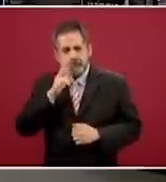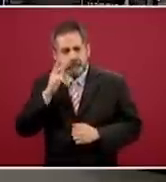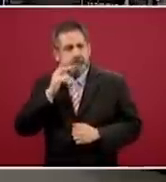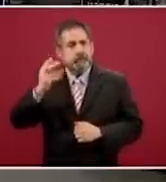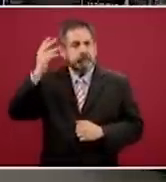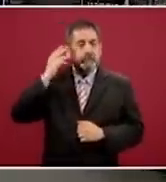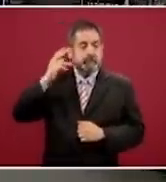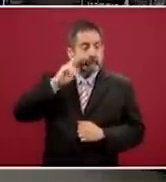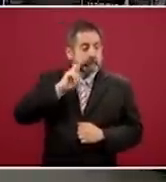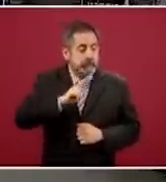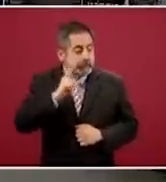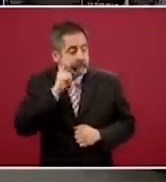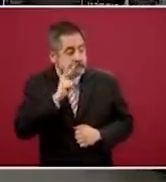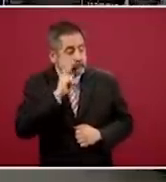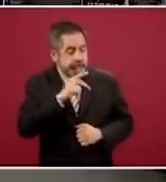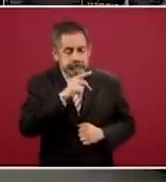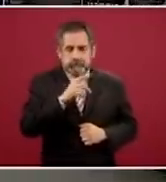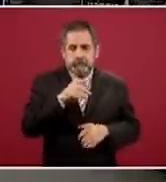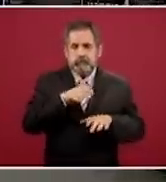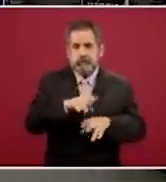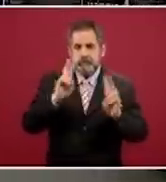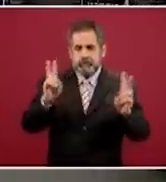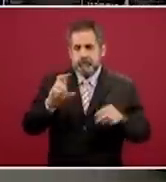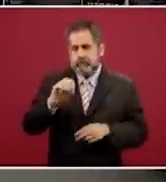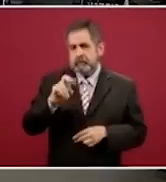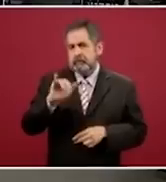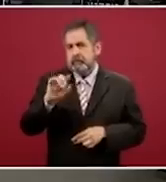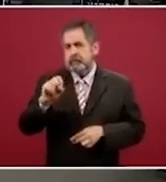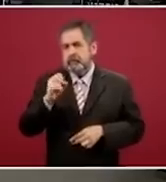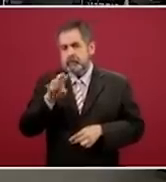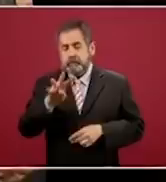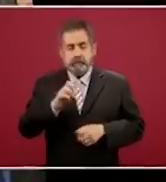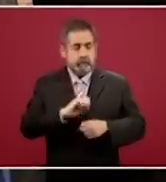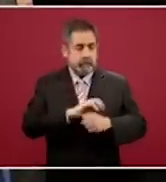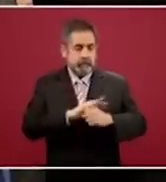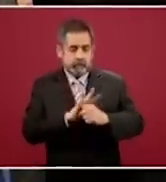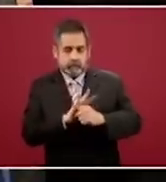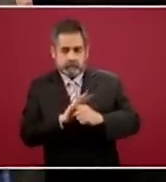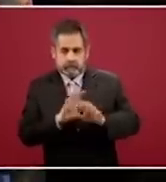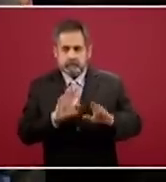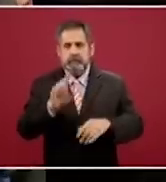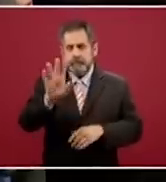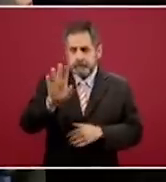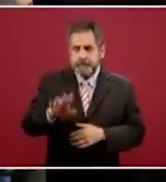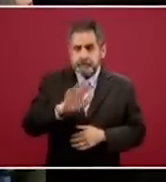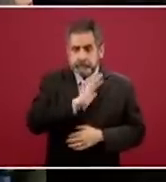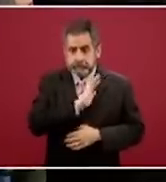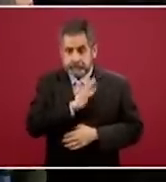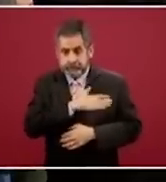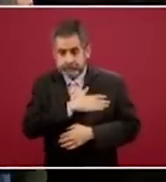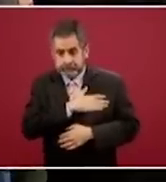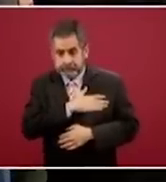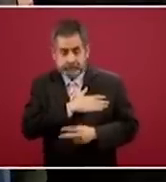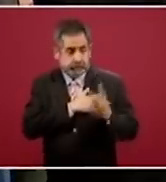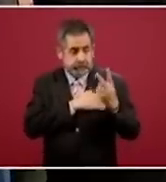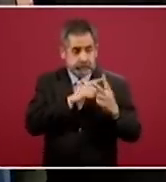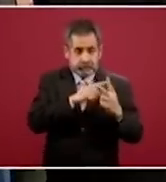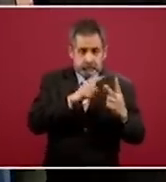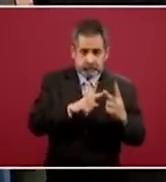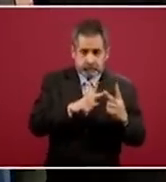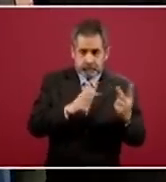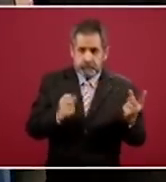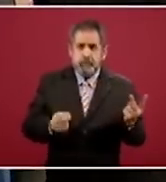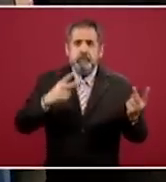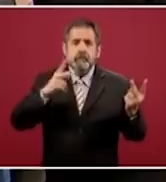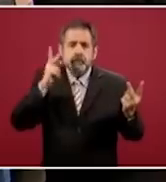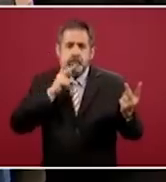hicieron para el coronavirus. En este mes en que España solo tuvo 2 casos, ¿tienen el dato de cuántas pruebas se